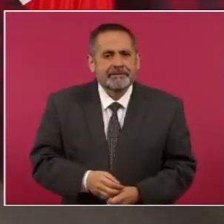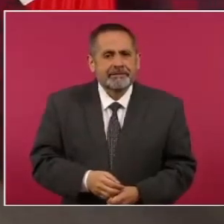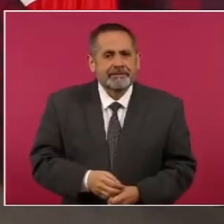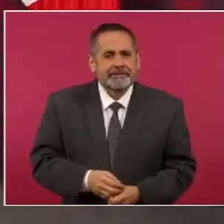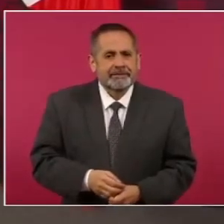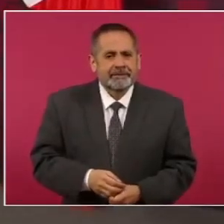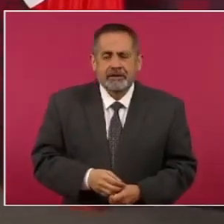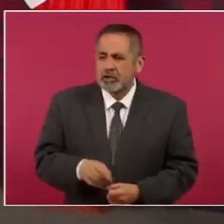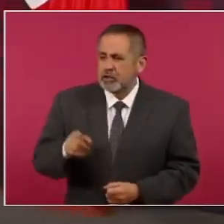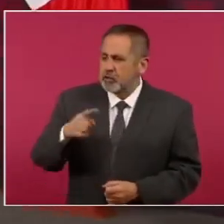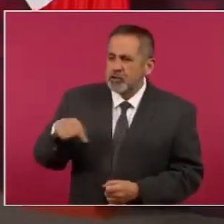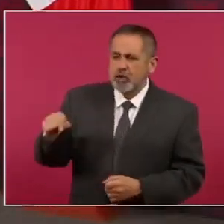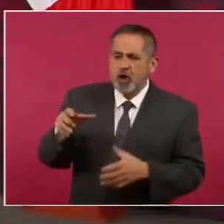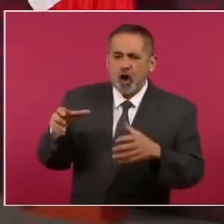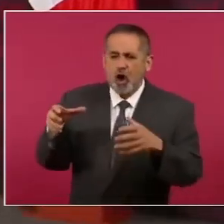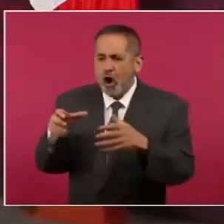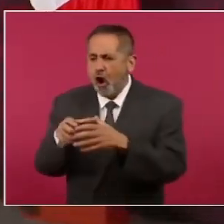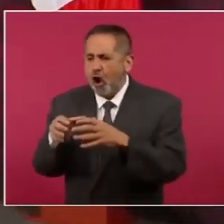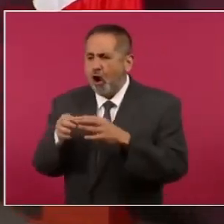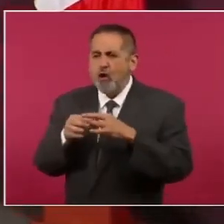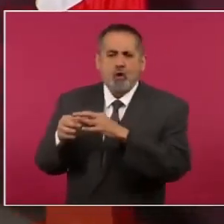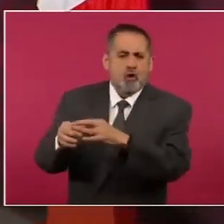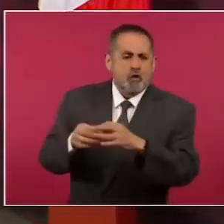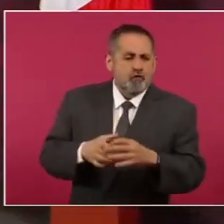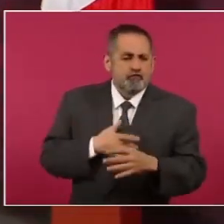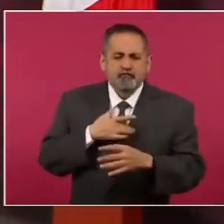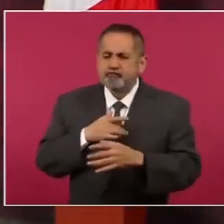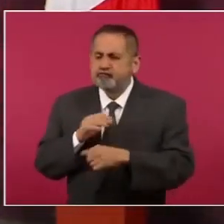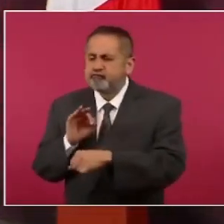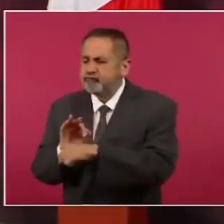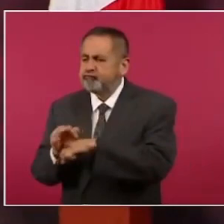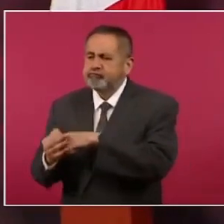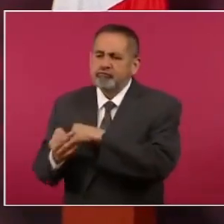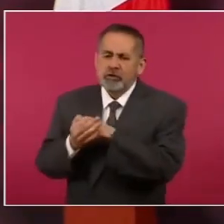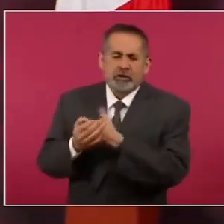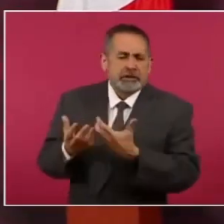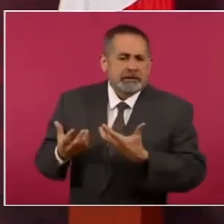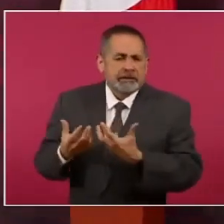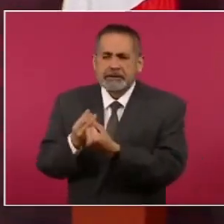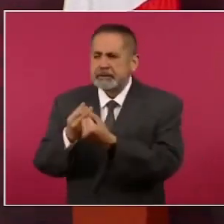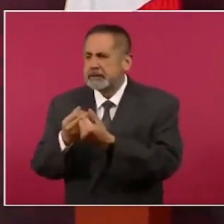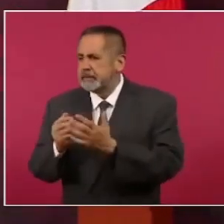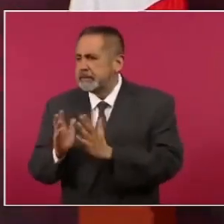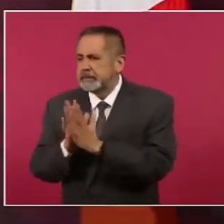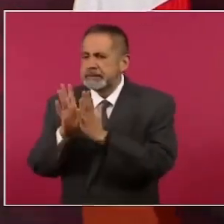la unidad, la concordia, la participación